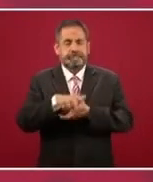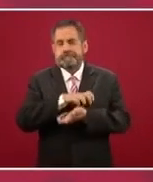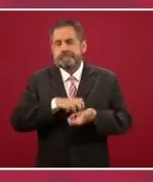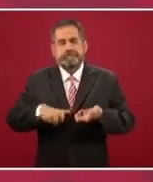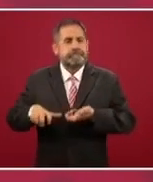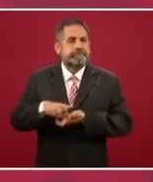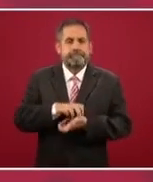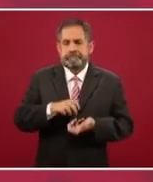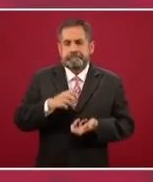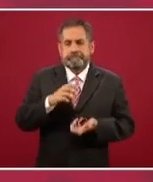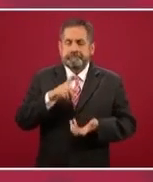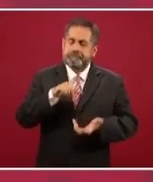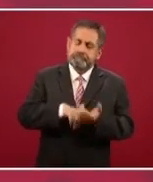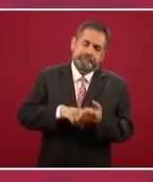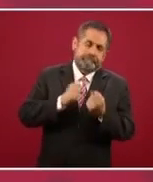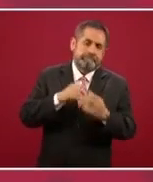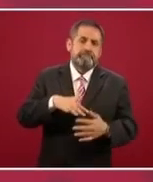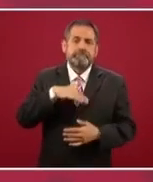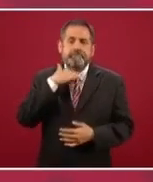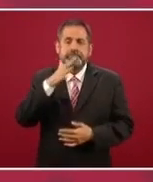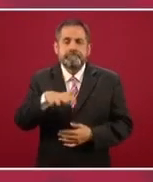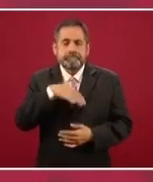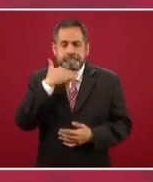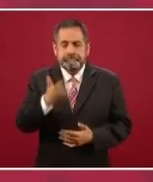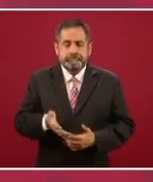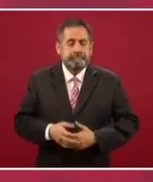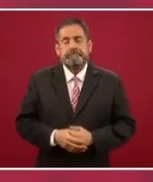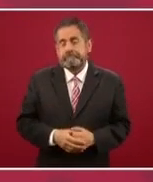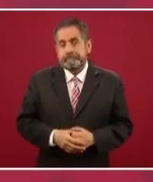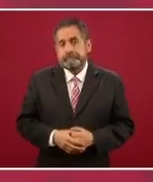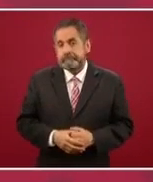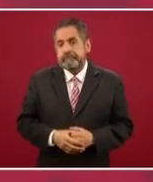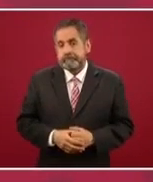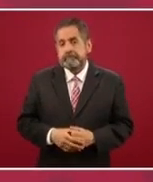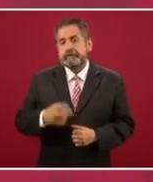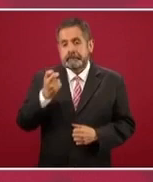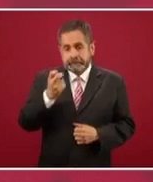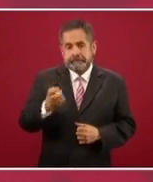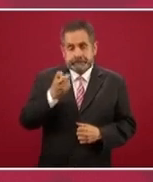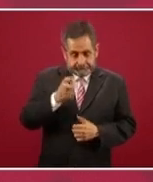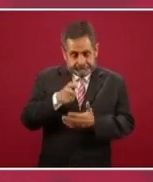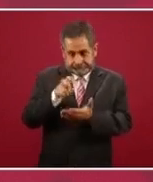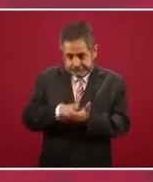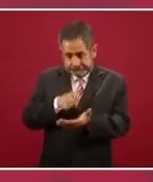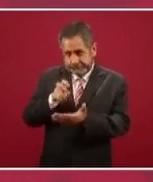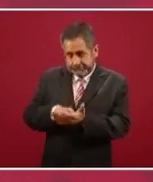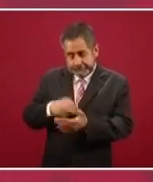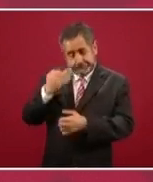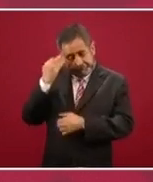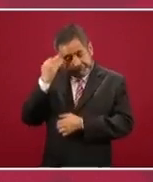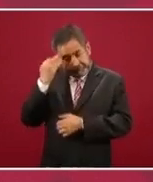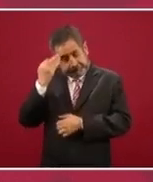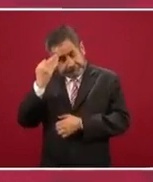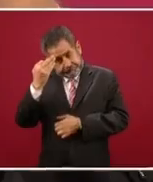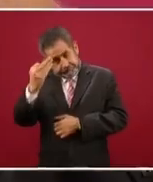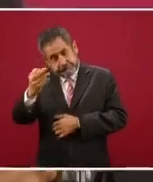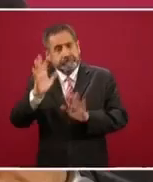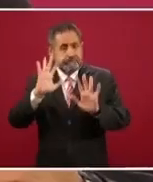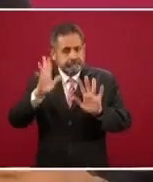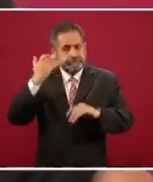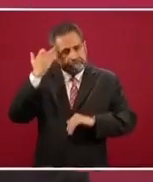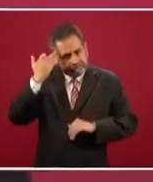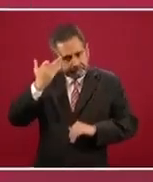de la corrupción. Entonces, eso es lo que estamos corrigiendo. Nos va a llevar tiempo,